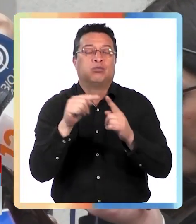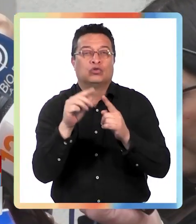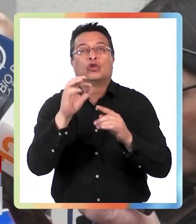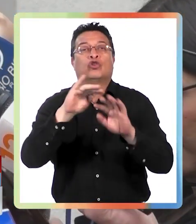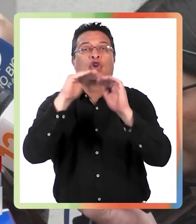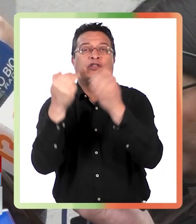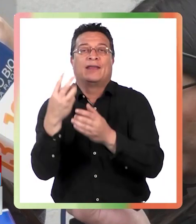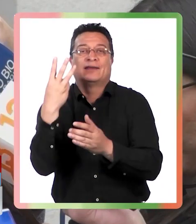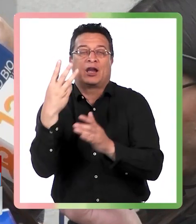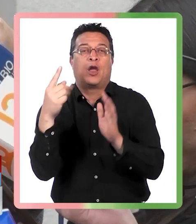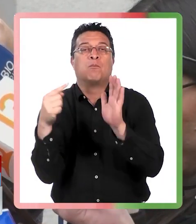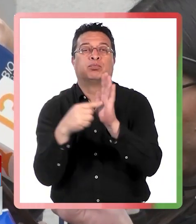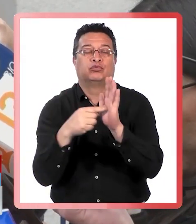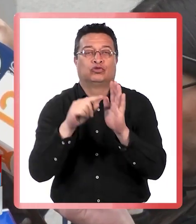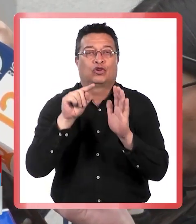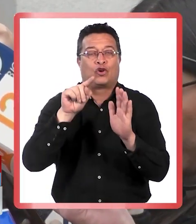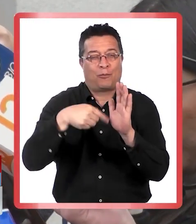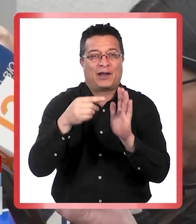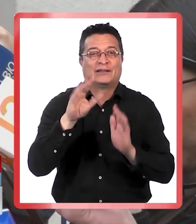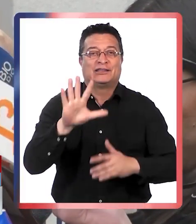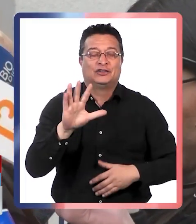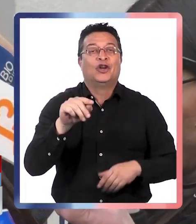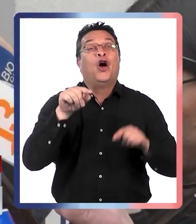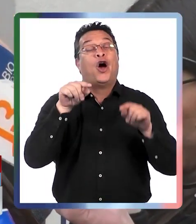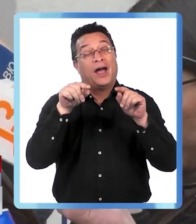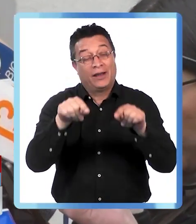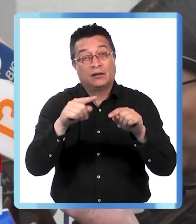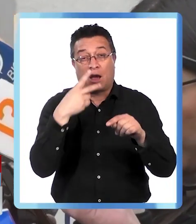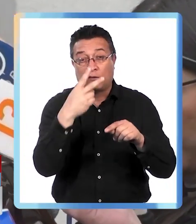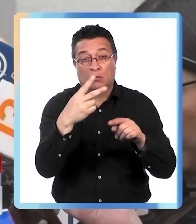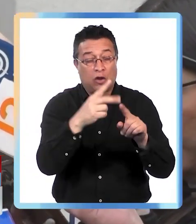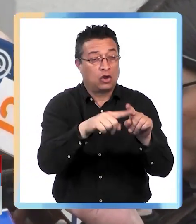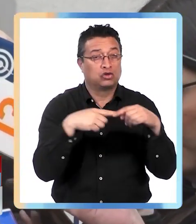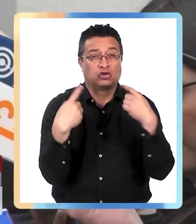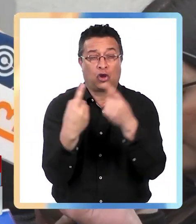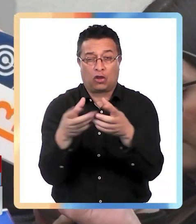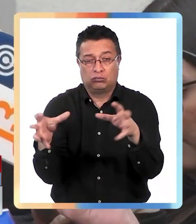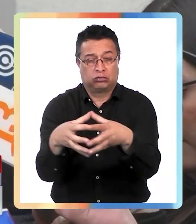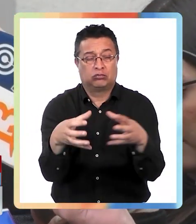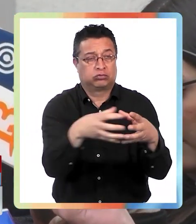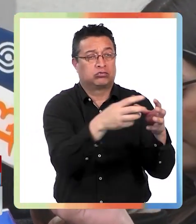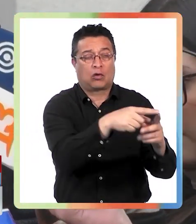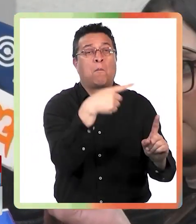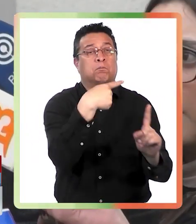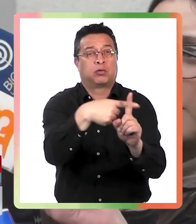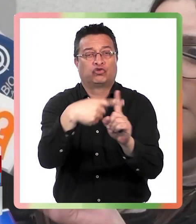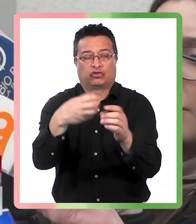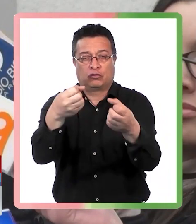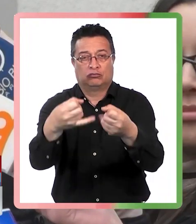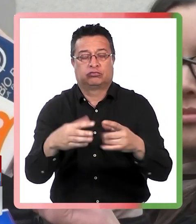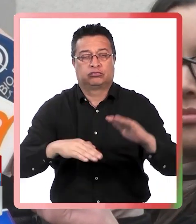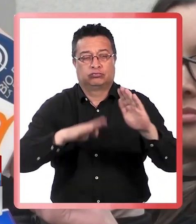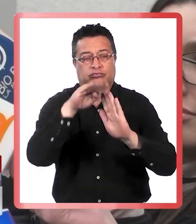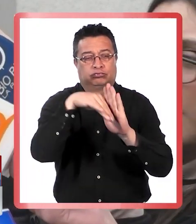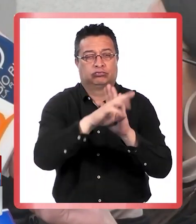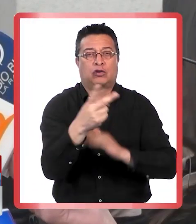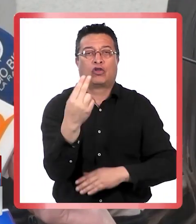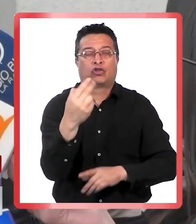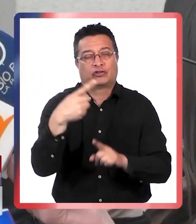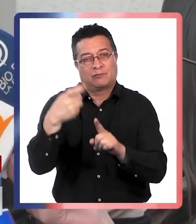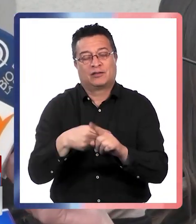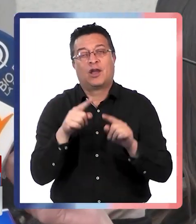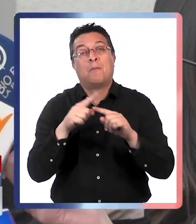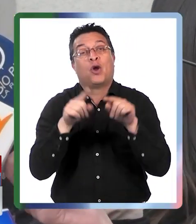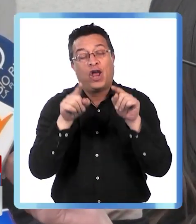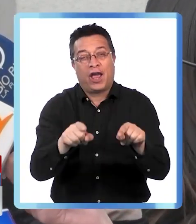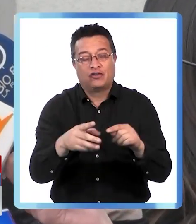3,5 puntos. Y en general vemos en todos los sectores cifras positivas en las variaciones en 12 meses, por lo